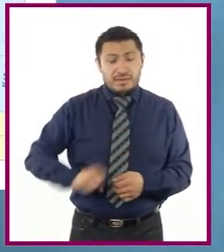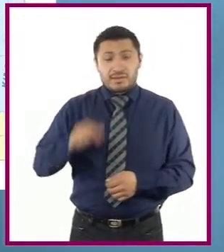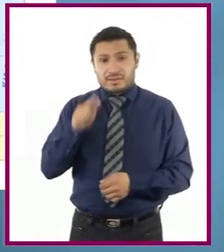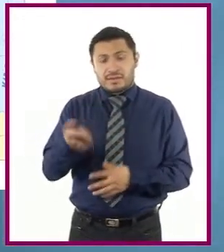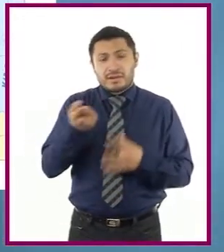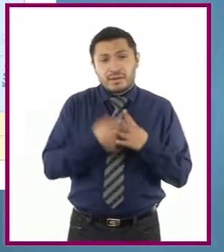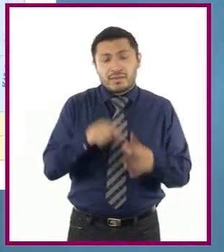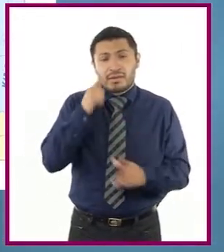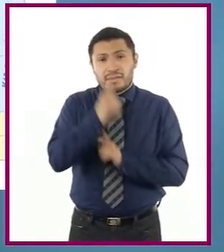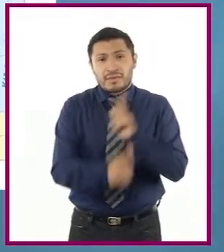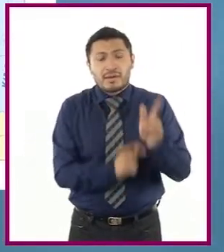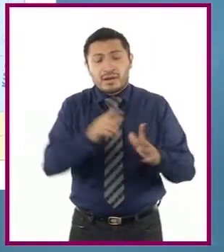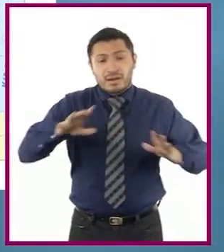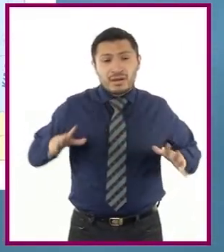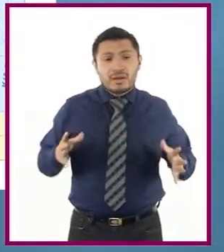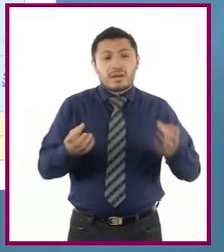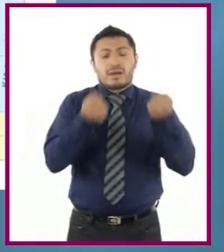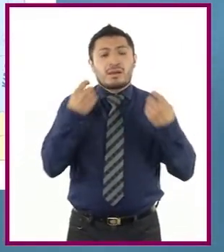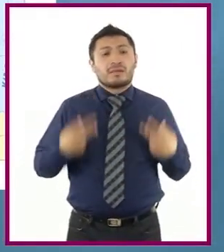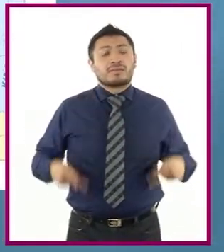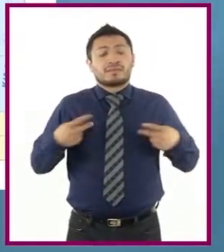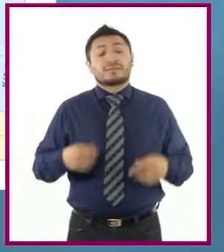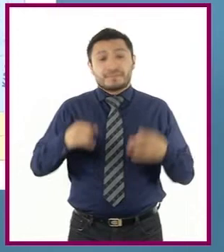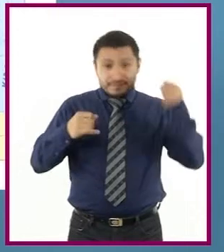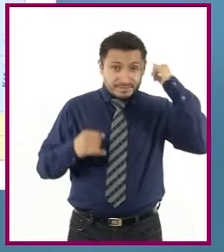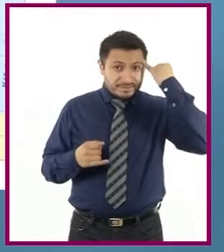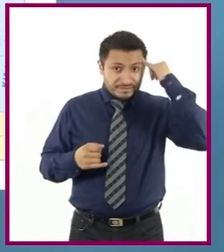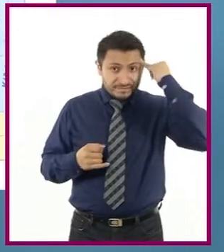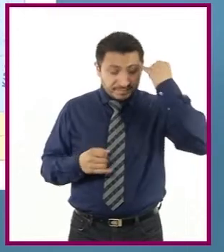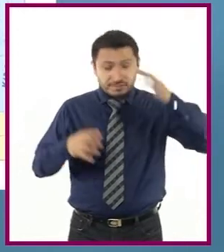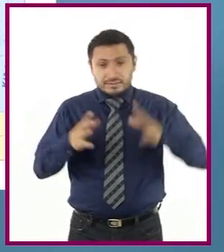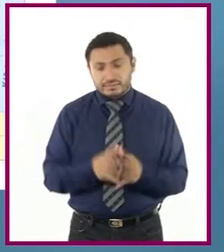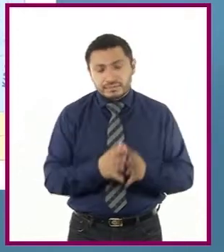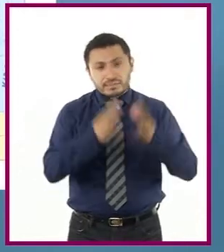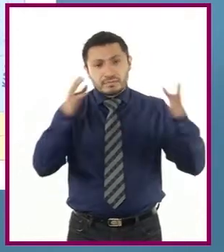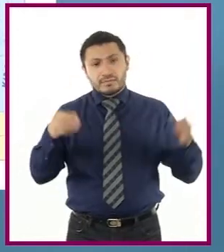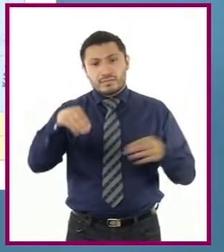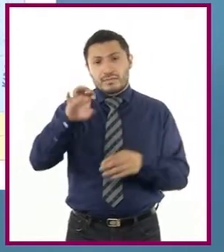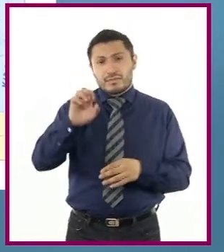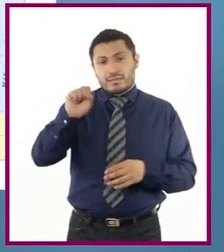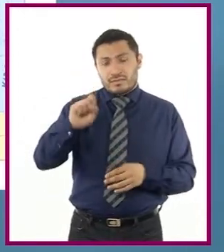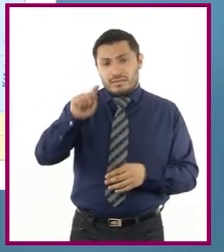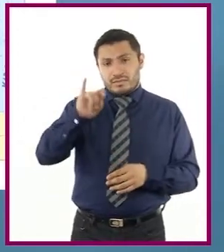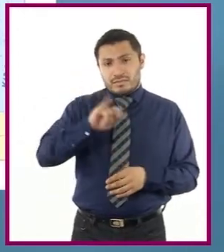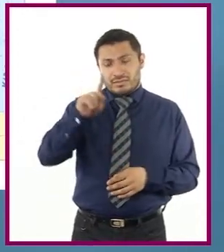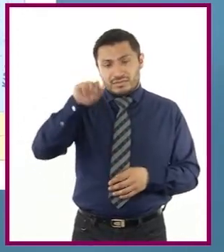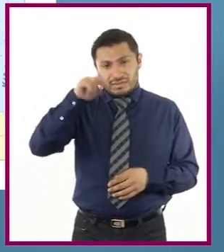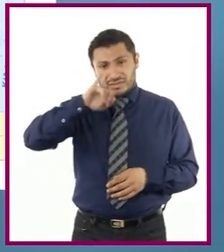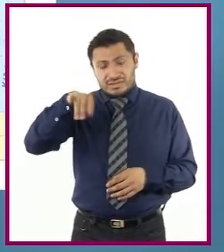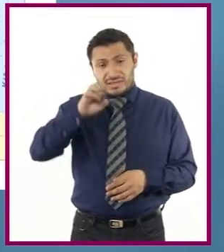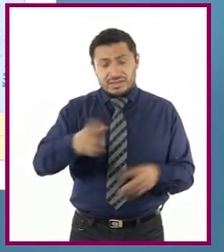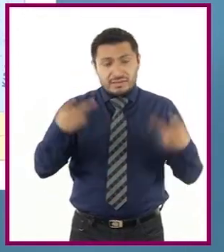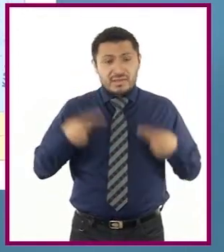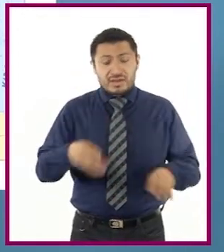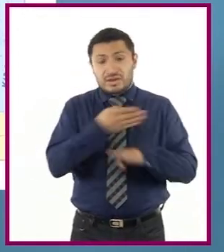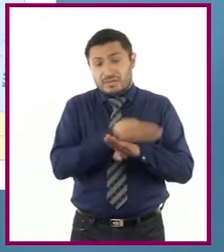una paulatina recuperación de la población indígena. Creció el mestizaje entre la población blanca, la indígena y la africana,